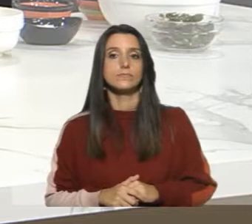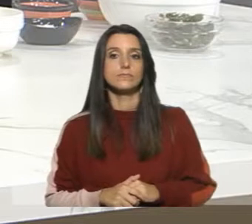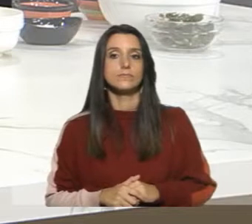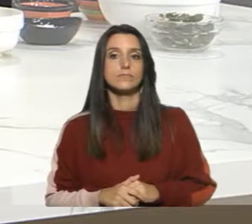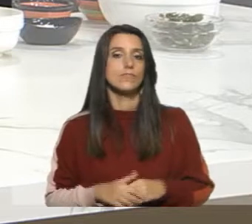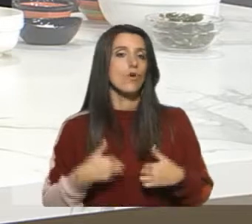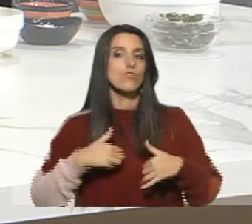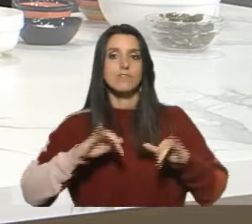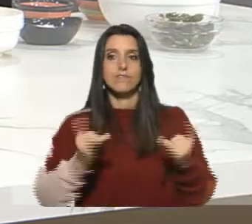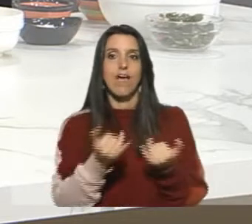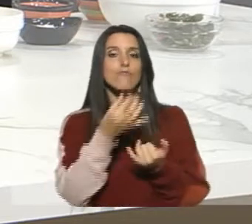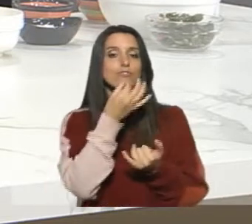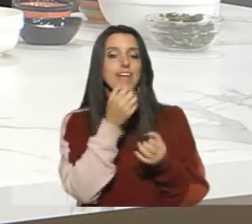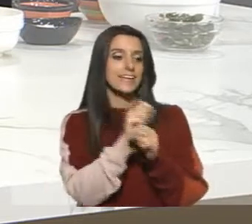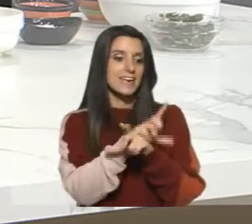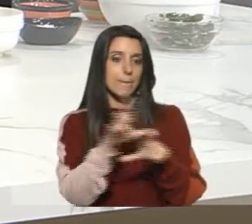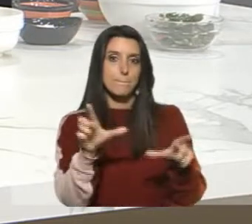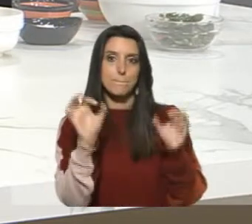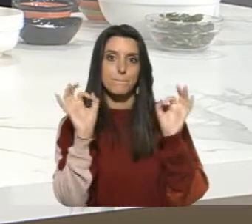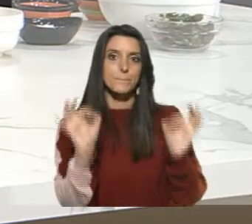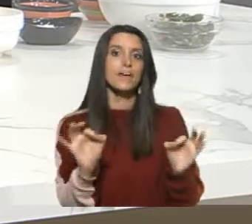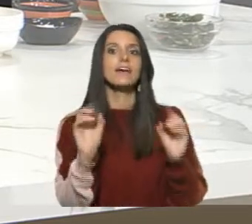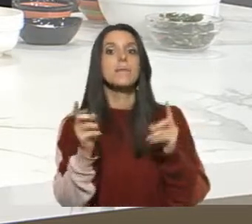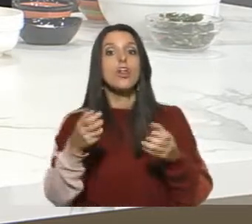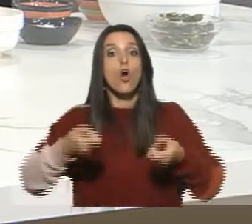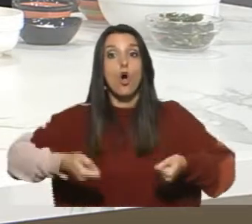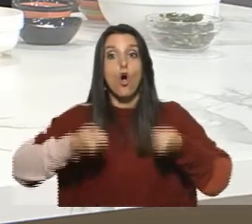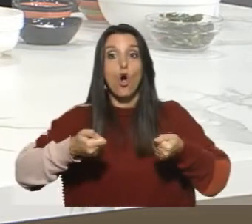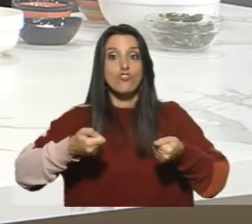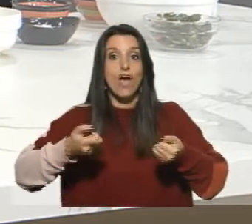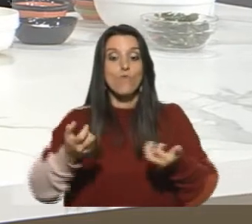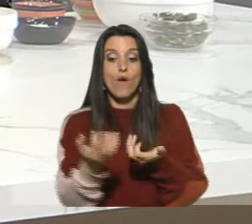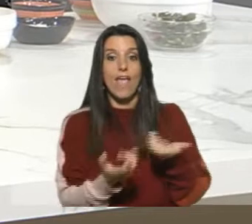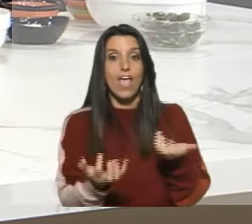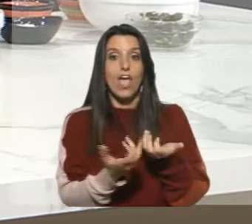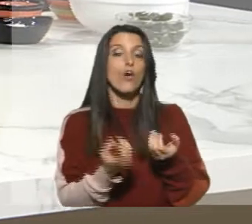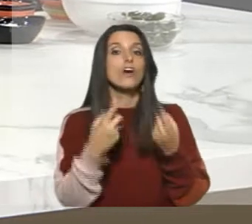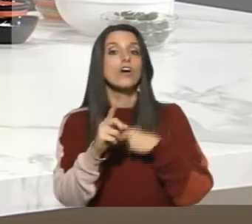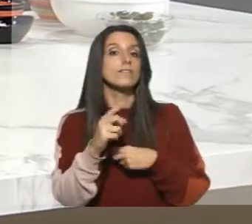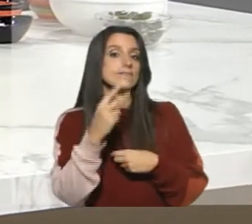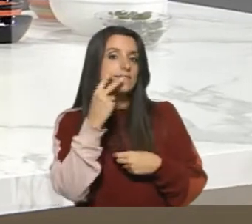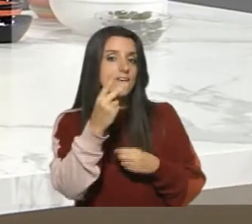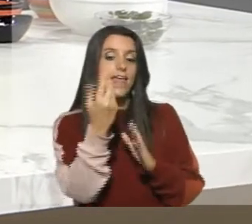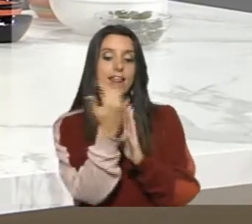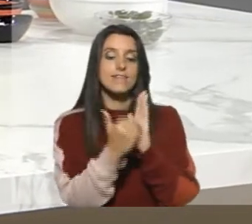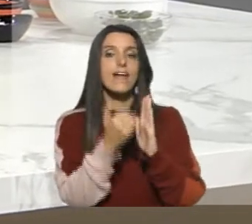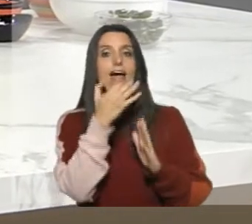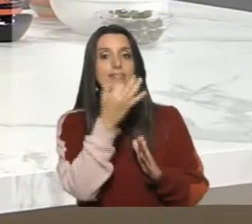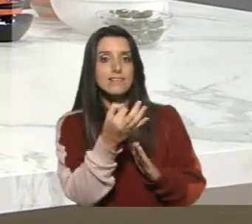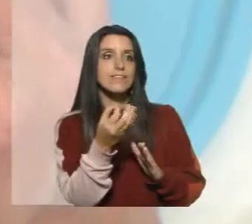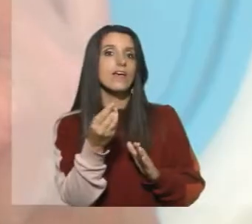chiquita. Yo ya acá tengo las frutillitas bien limpias. Tengo la olla al fuego y le vamos a poner, si vos ves, la receta te dice que